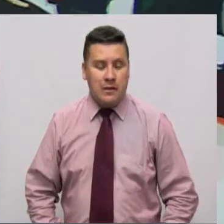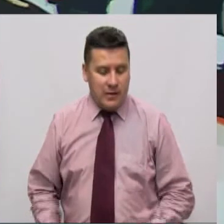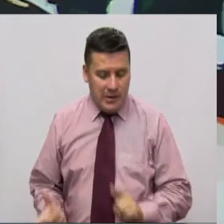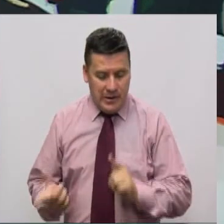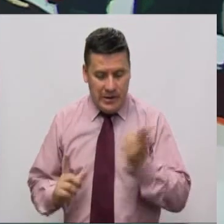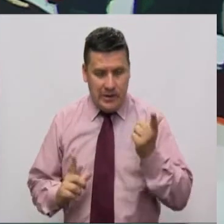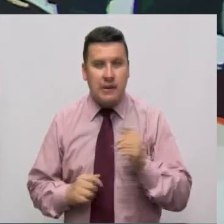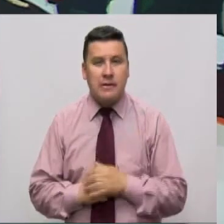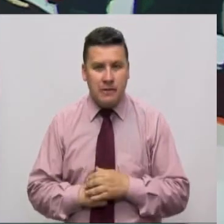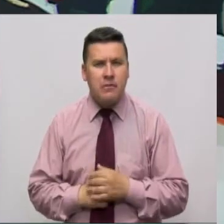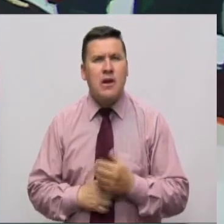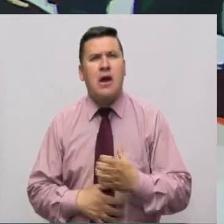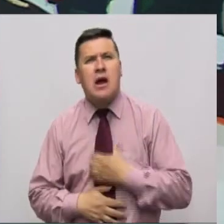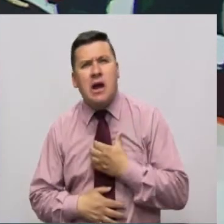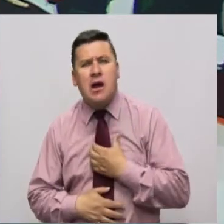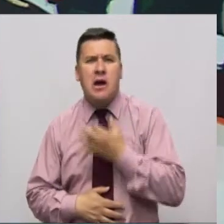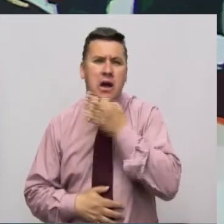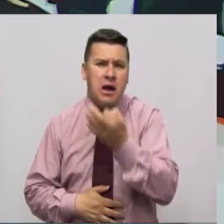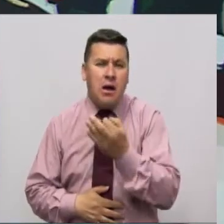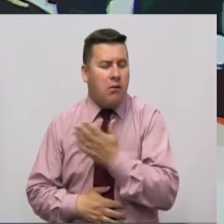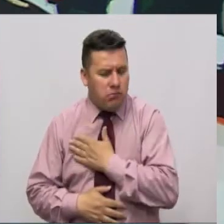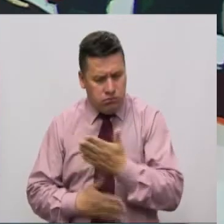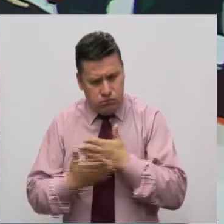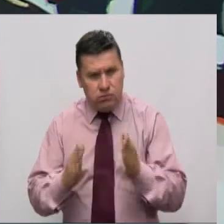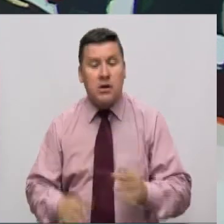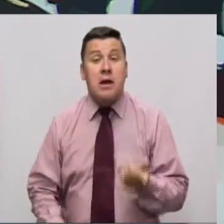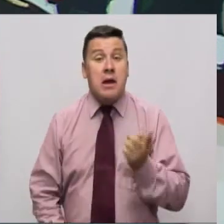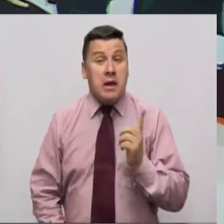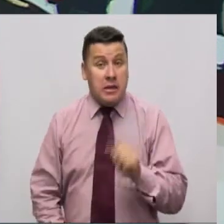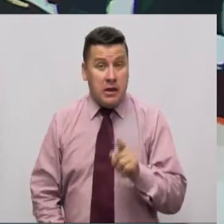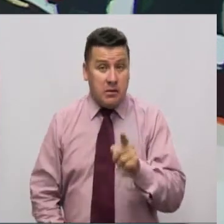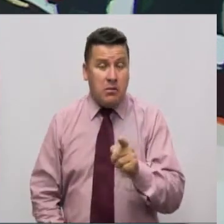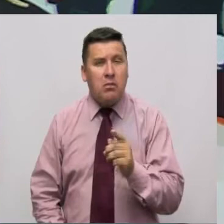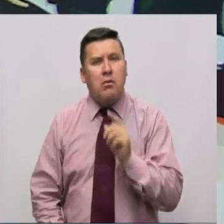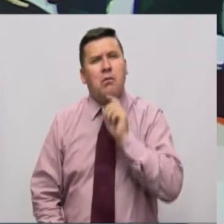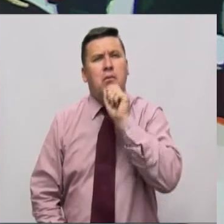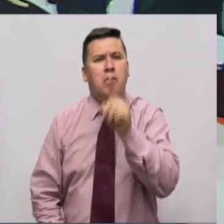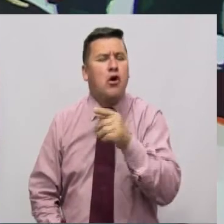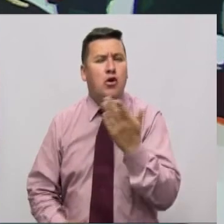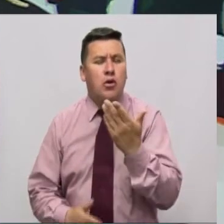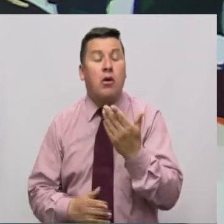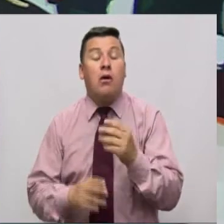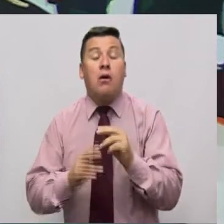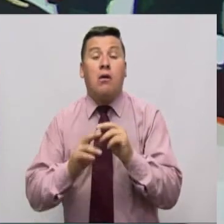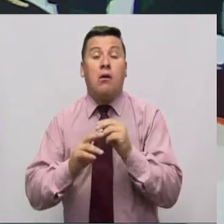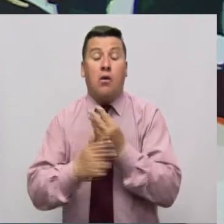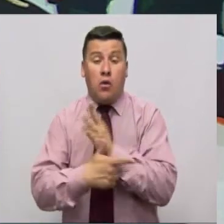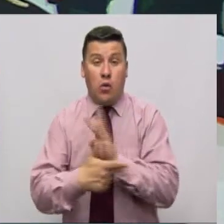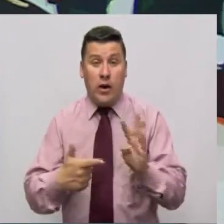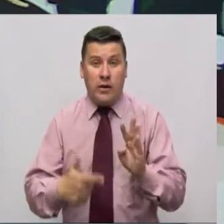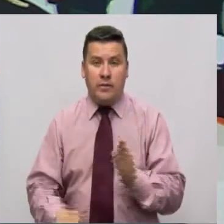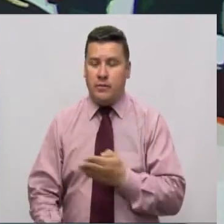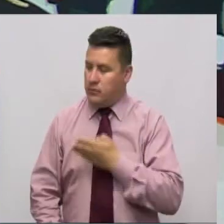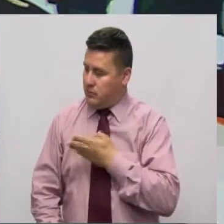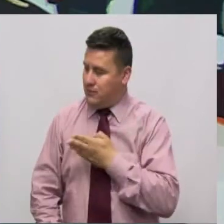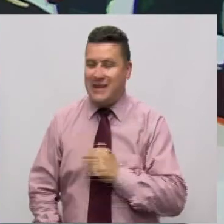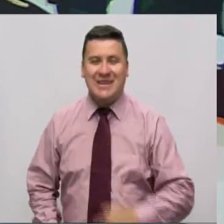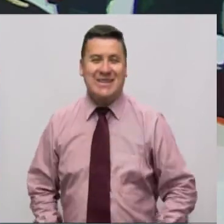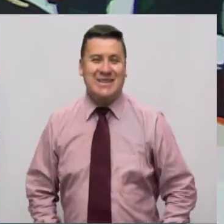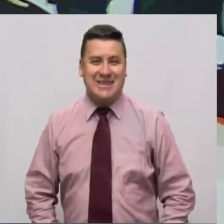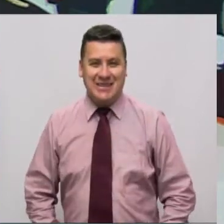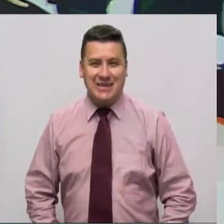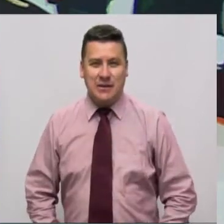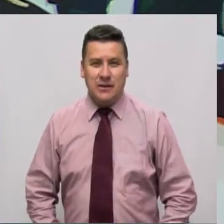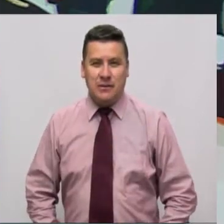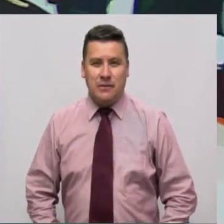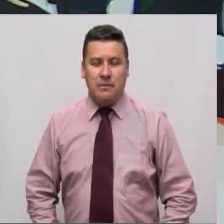018-910-060, que está lista para recibir sus peticiones, quejas y reclamos. También pueden llevar a cabo sus consultas en la página